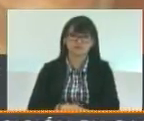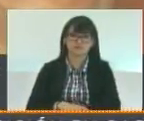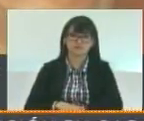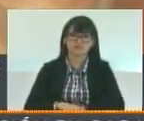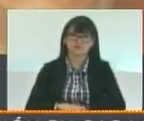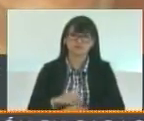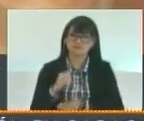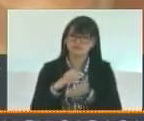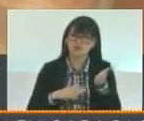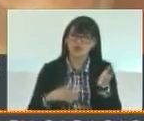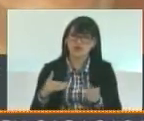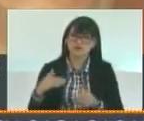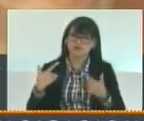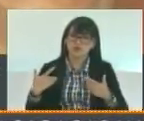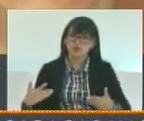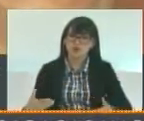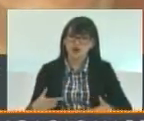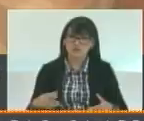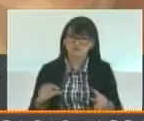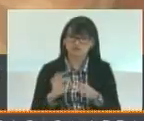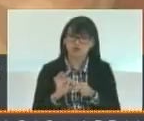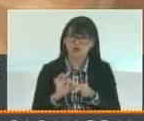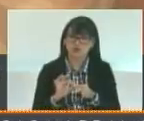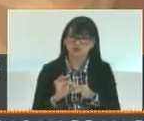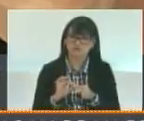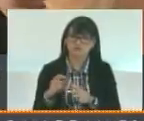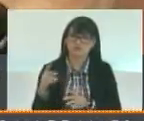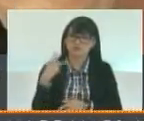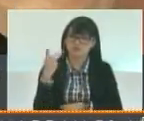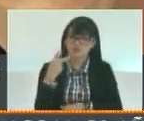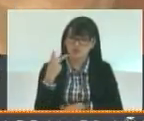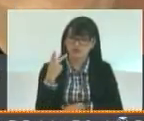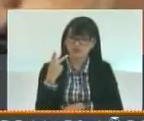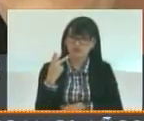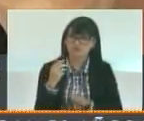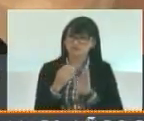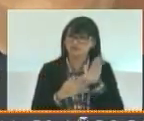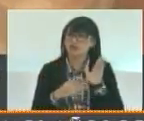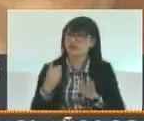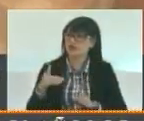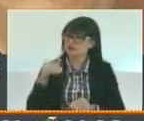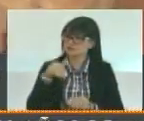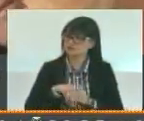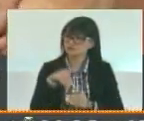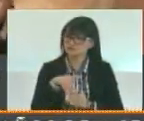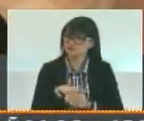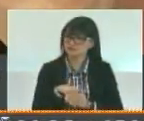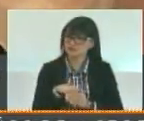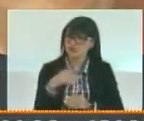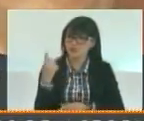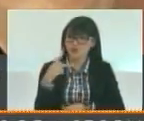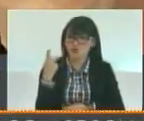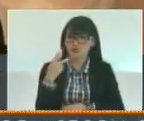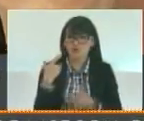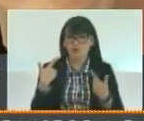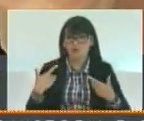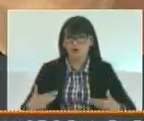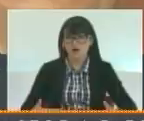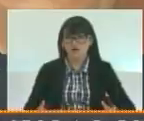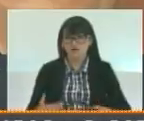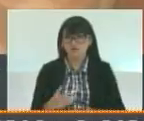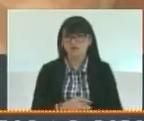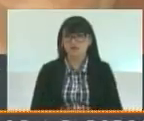Derechos Humanos, el Pacto de Derechos Civiles y Políticos, contempla el derecho al sufragio como un derecho político humano